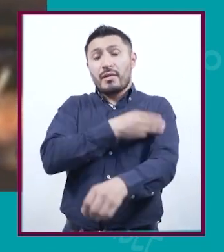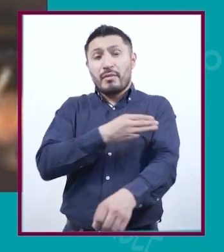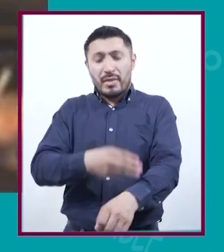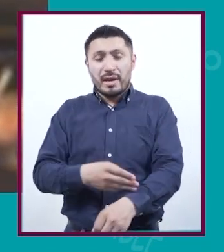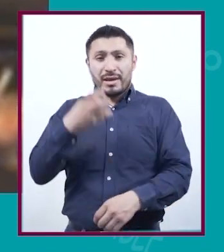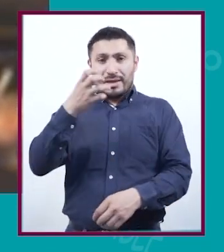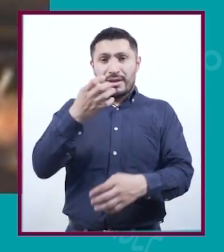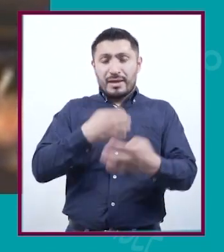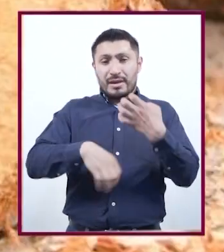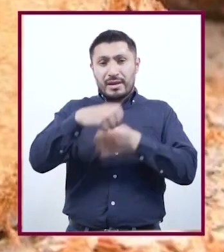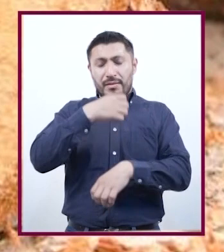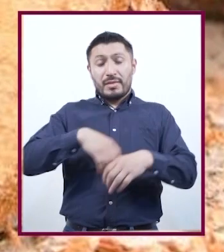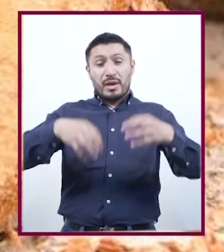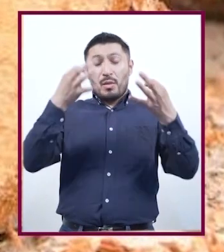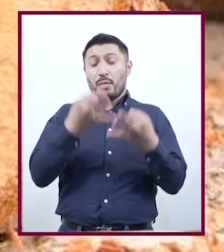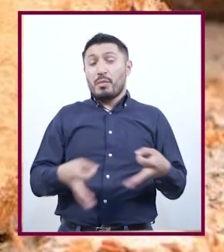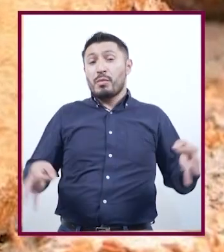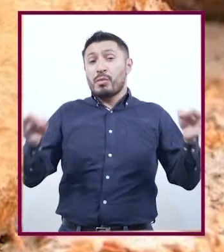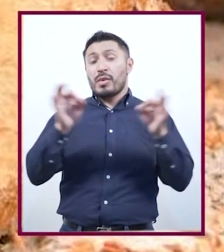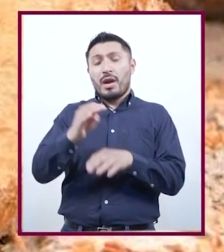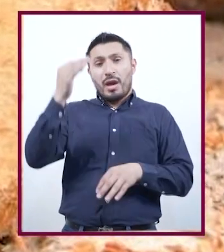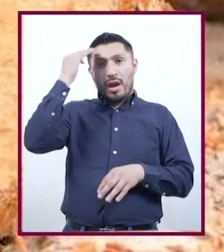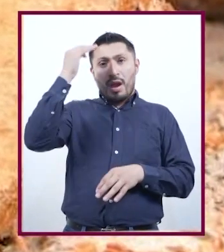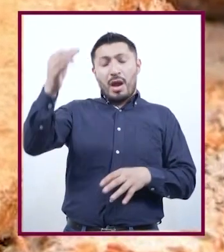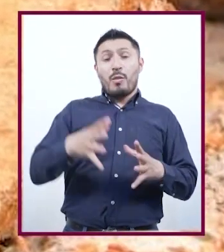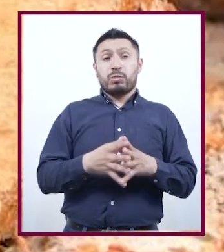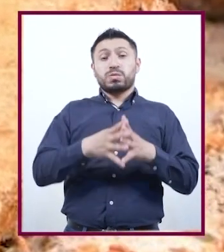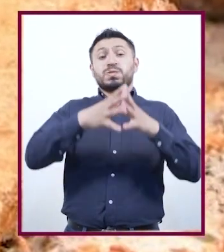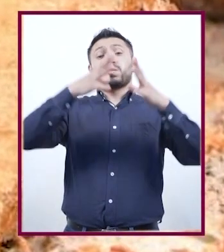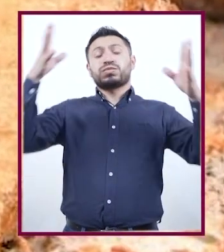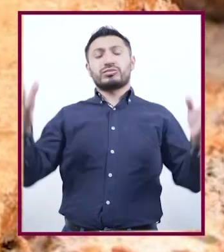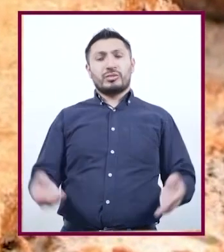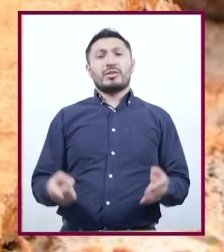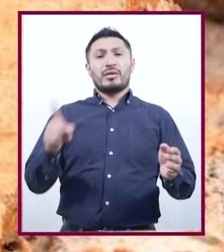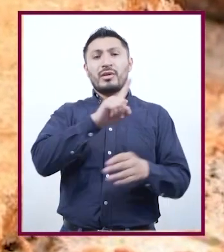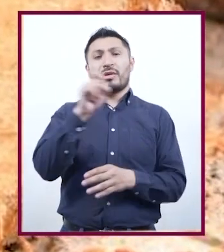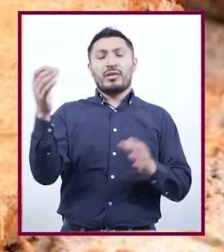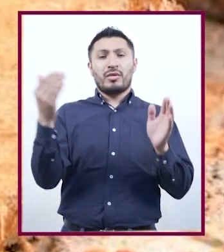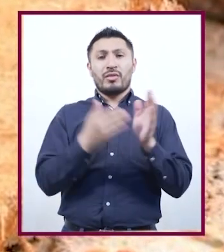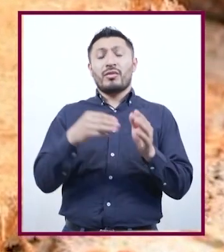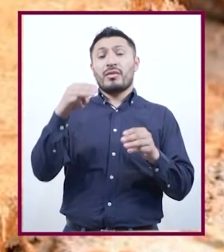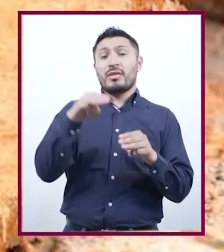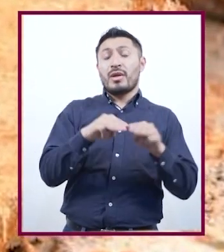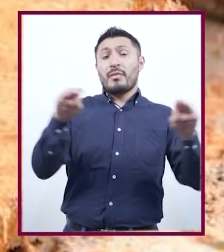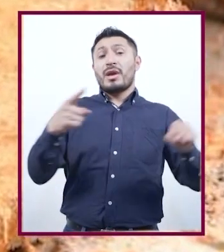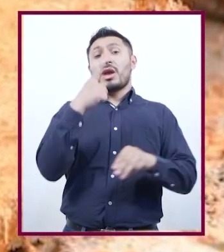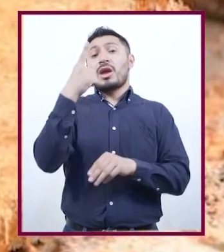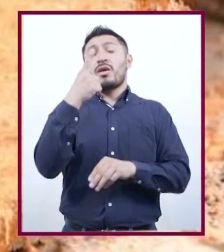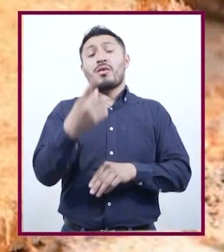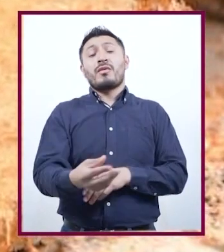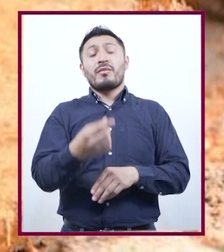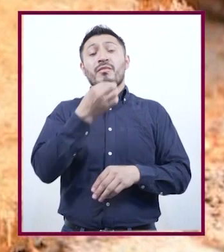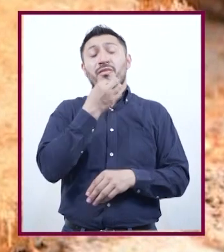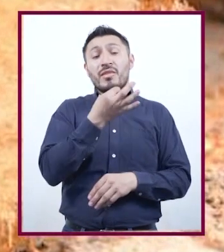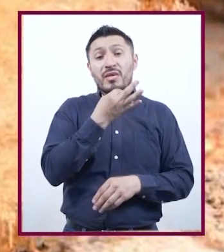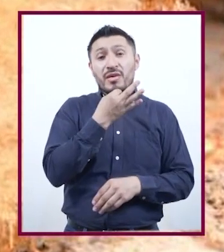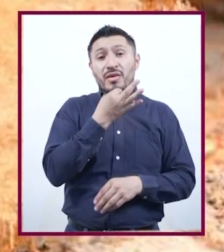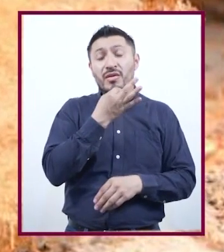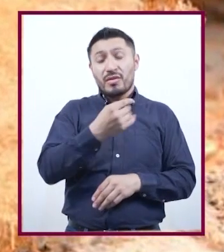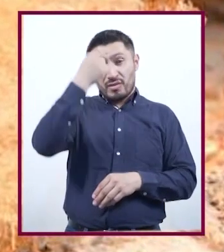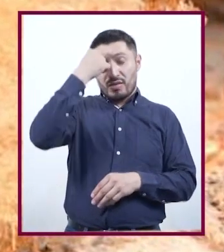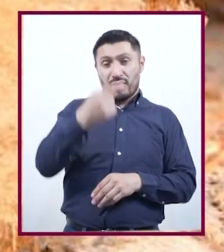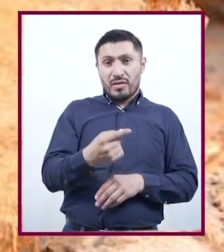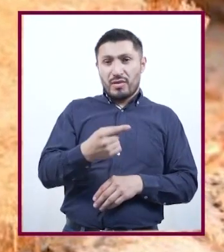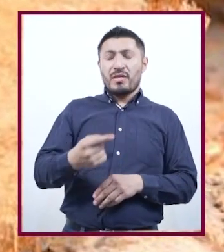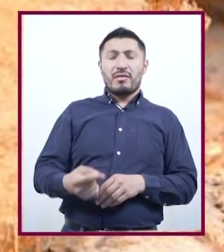a esta empresa a vivir un importante periodo de crecimiento. Fabricaron 150 metros por minuto para